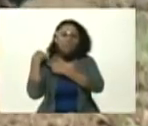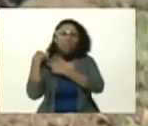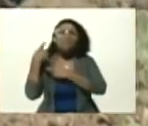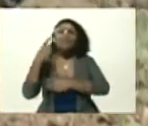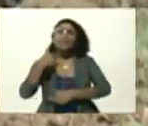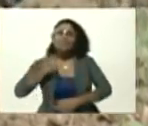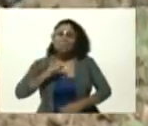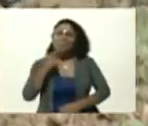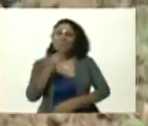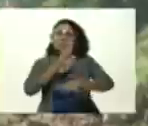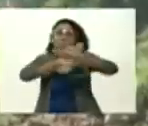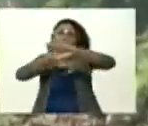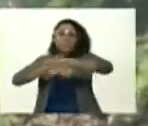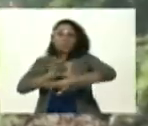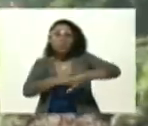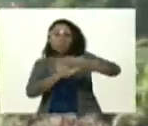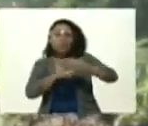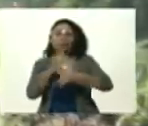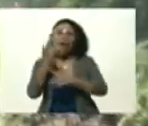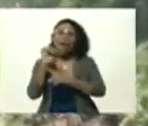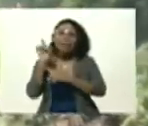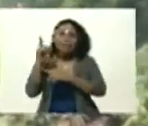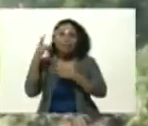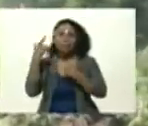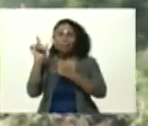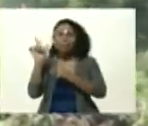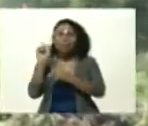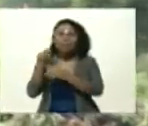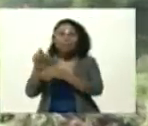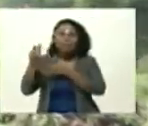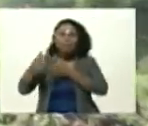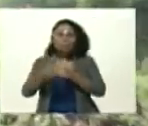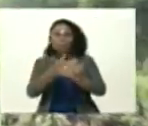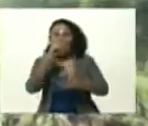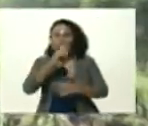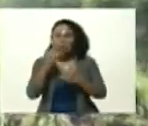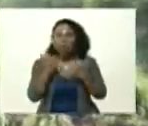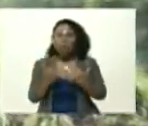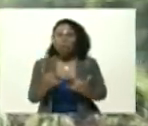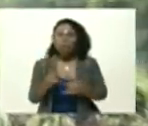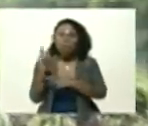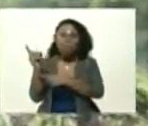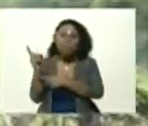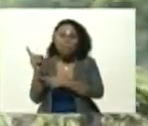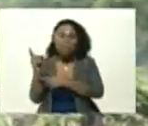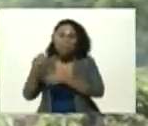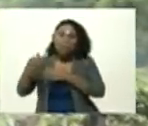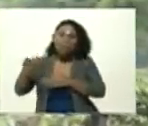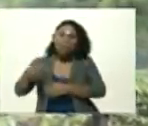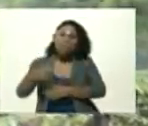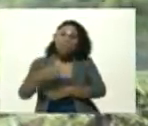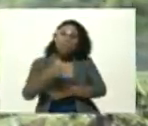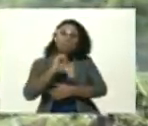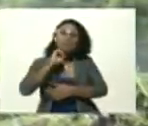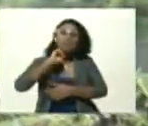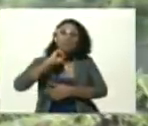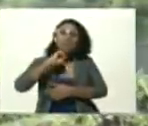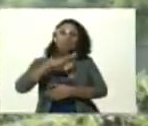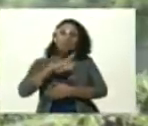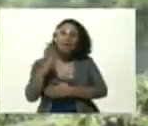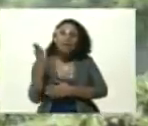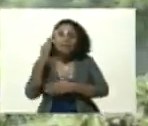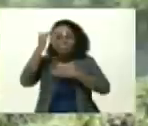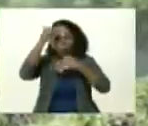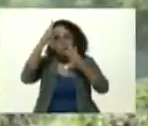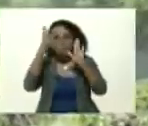que alertar sobre el descuido que ha tenido este canal en años recientes. Es un canal que está, digamos, históricamente es